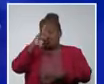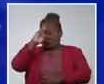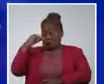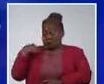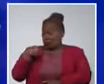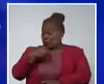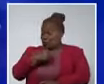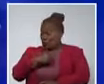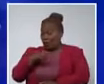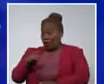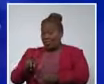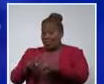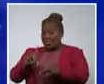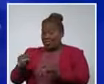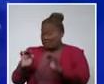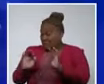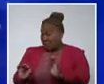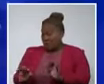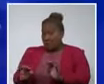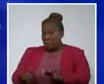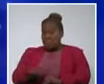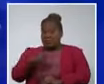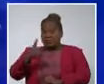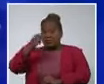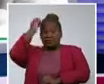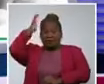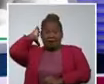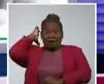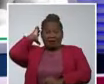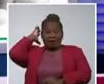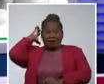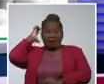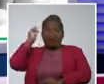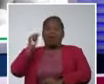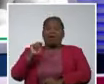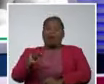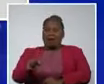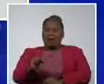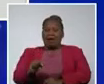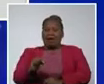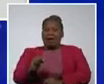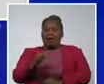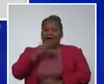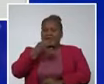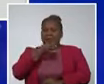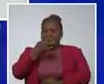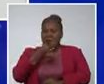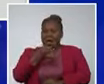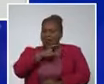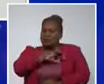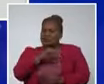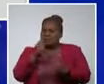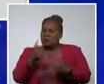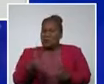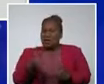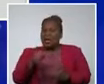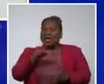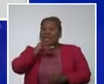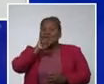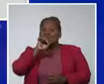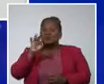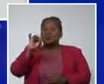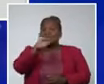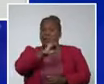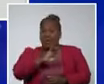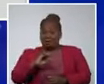de la República, Miguel Díaz-Canel Bermúdez, pues ha mostrado también su satisfacción en su cuenta oficial en Twitter. Aquí tenemos